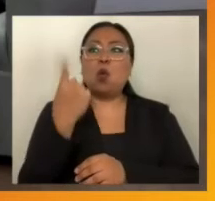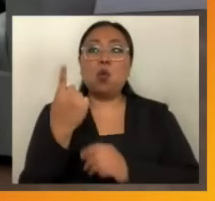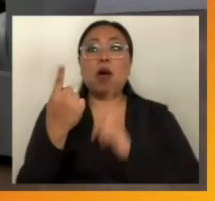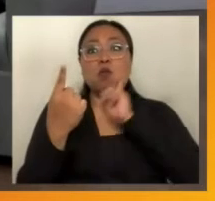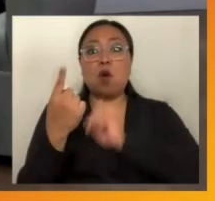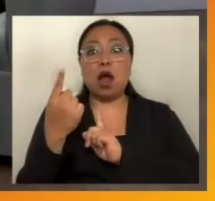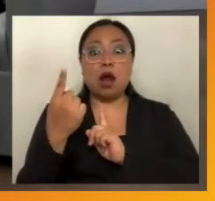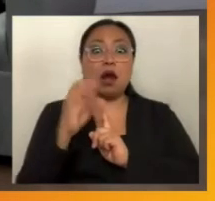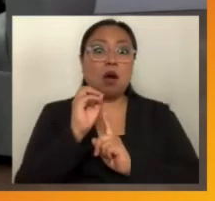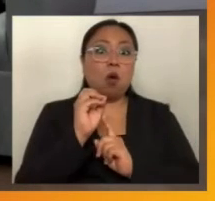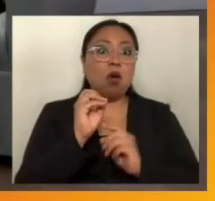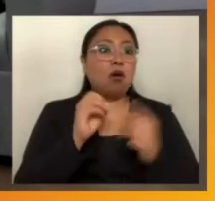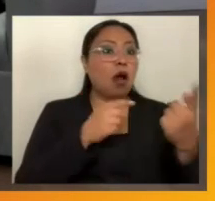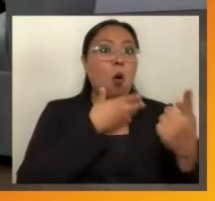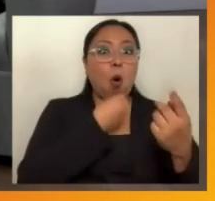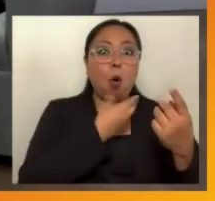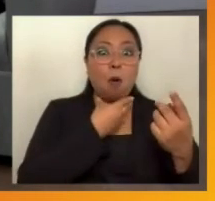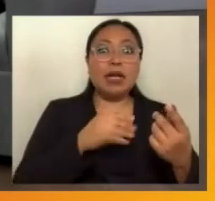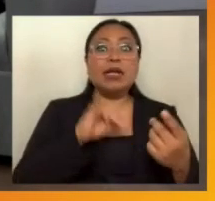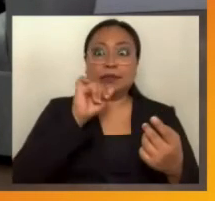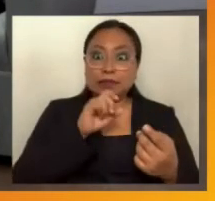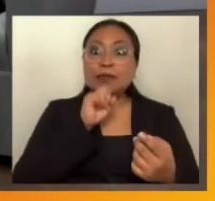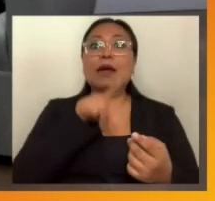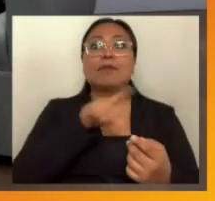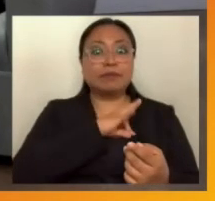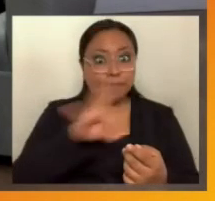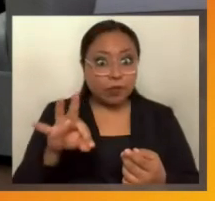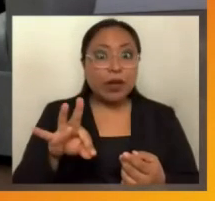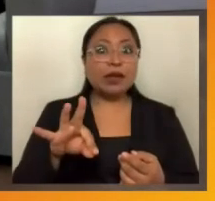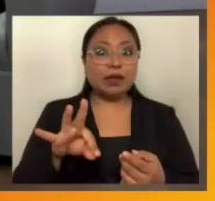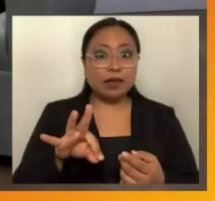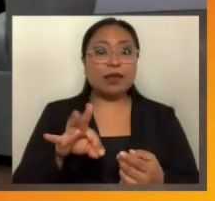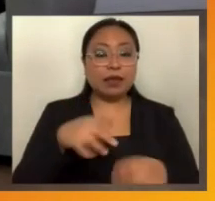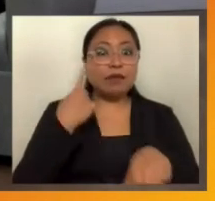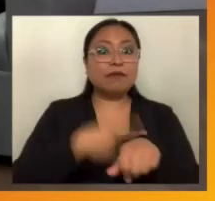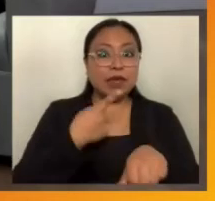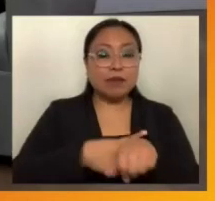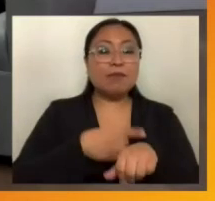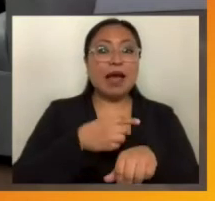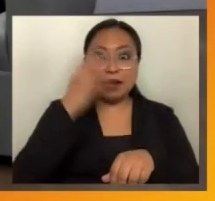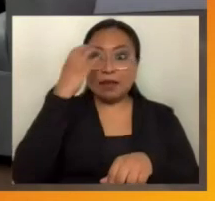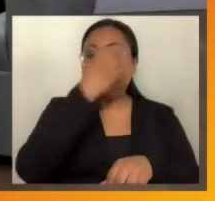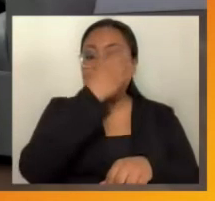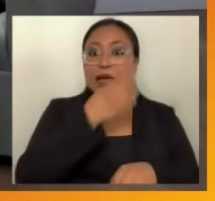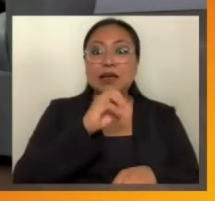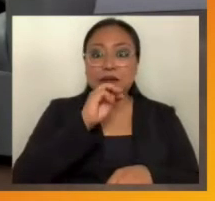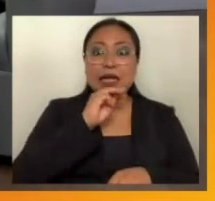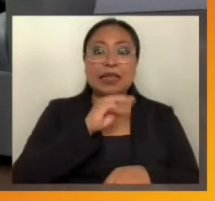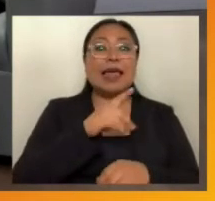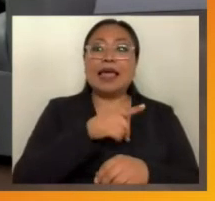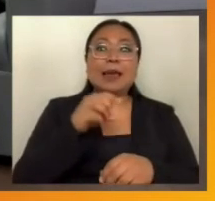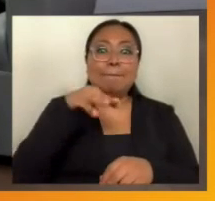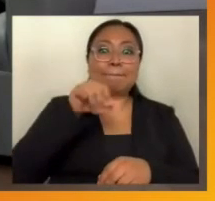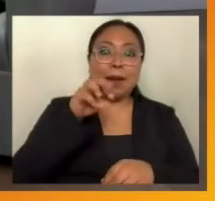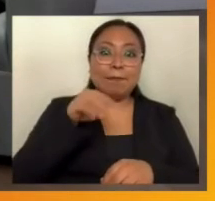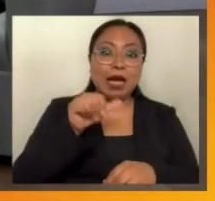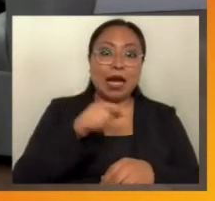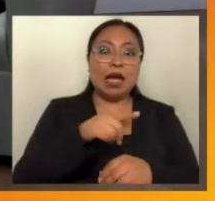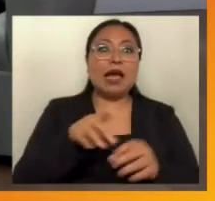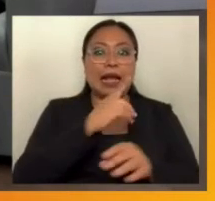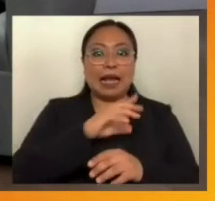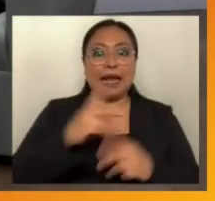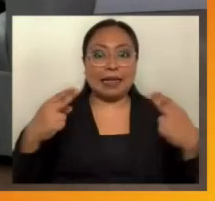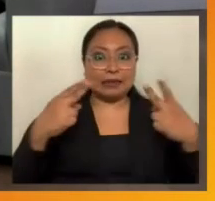porque también hay un pequeño porcentaje de cáncer de mama en hombres. Pero creo que llegar el día de hoy con este